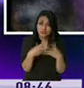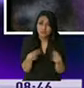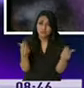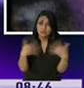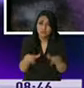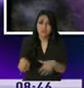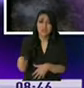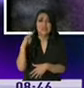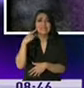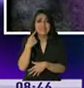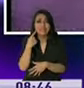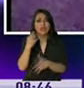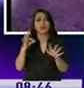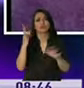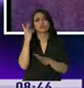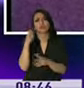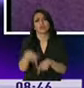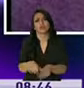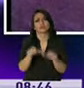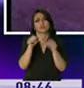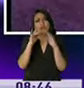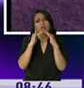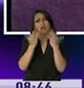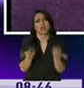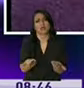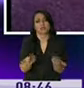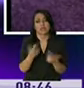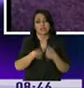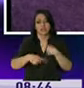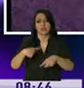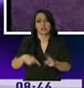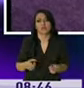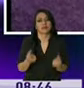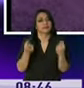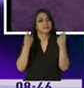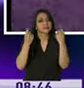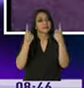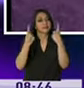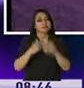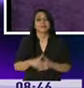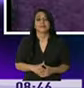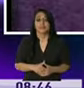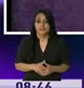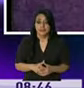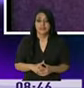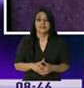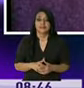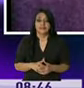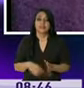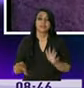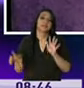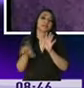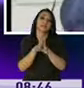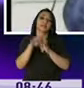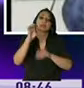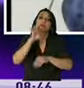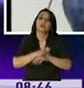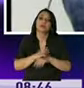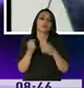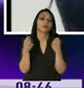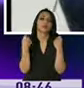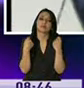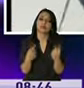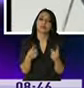pobre niña tiene 8 días de incapacidad. ¡Qué barbaridad! Hay cosas que uno no entiende dentro de las leyes de este país y no entendemos a